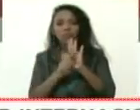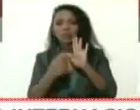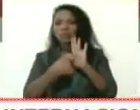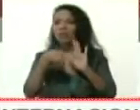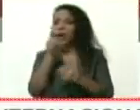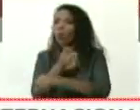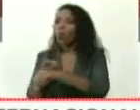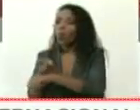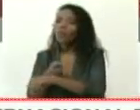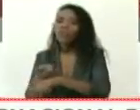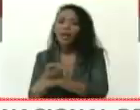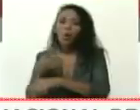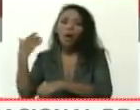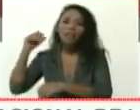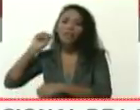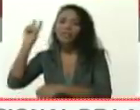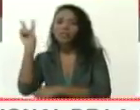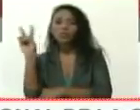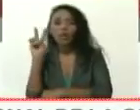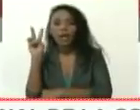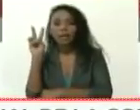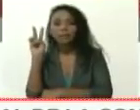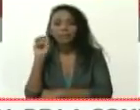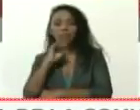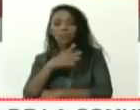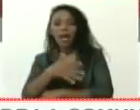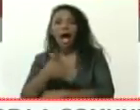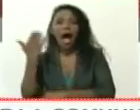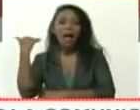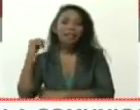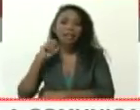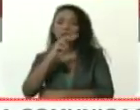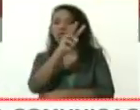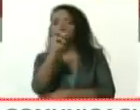gobierno de Venezuela de entonces, hace 200 años,